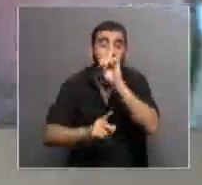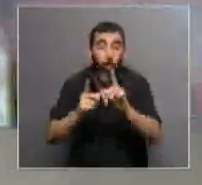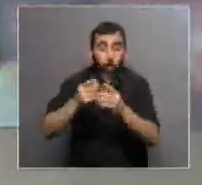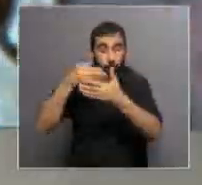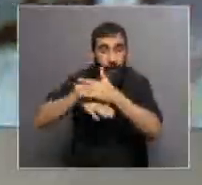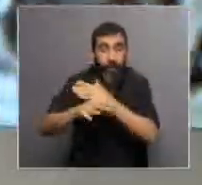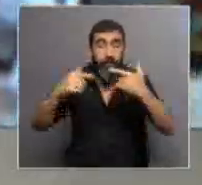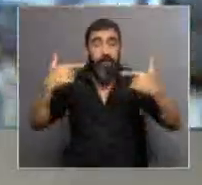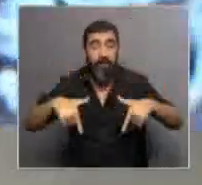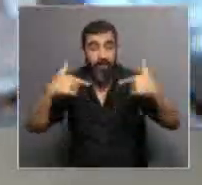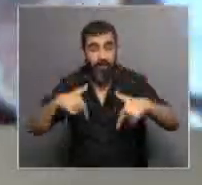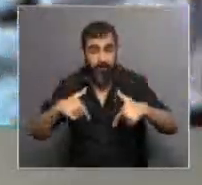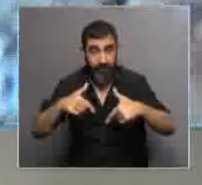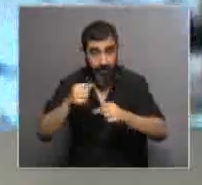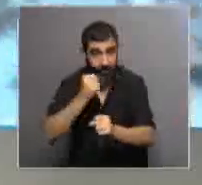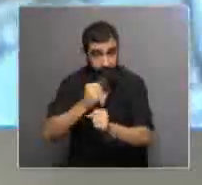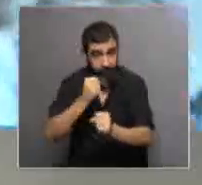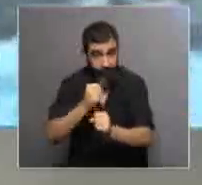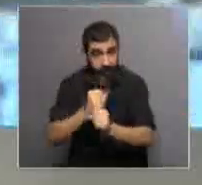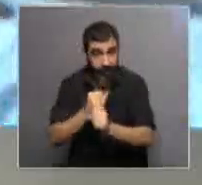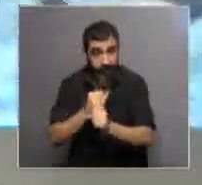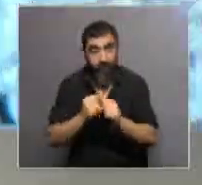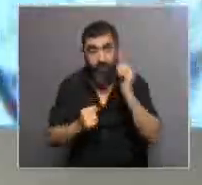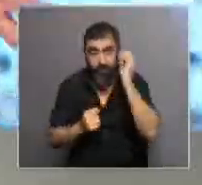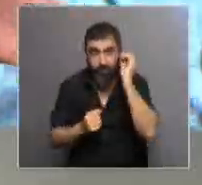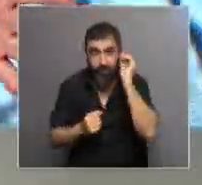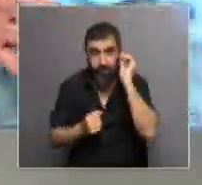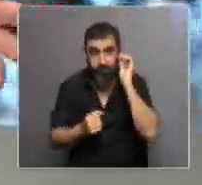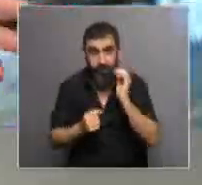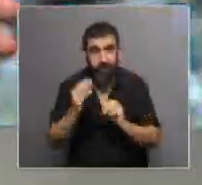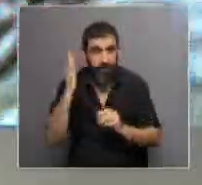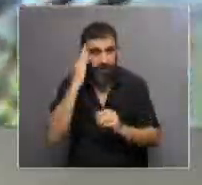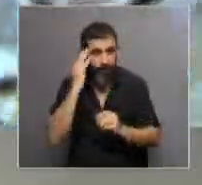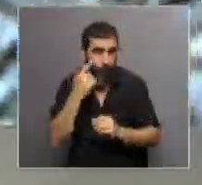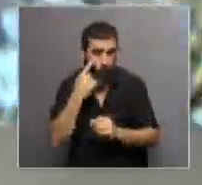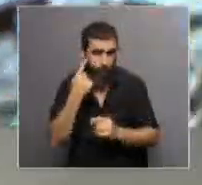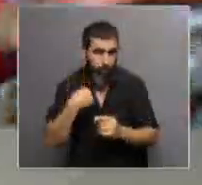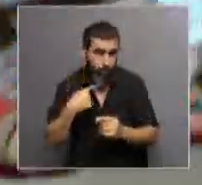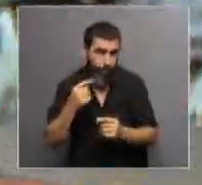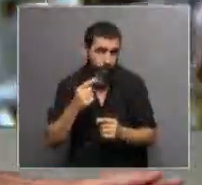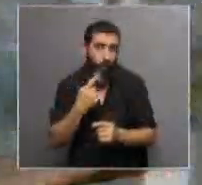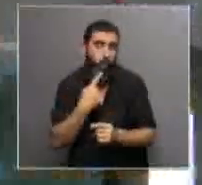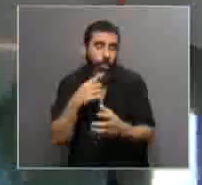intendencia entonces todos saben que lo tengo entonces